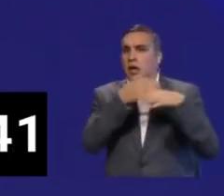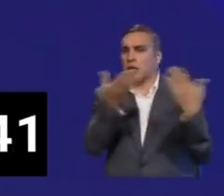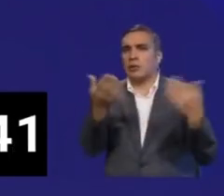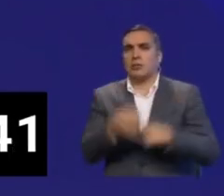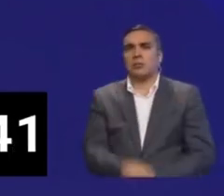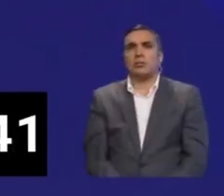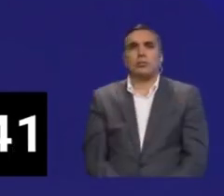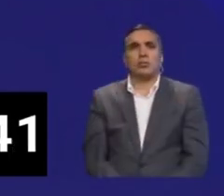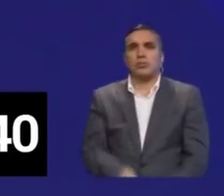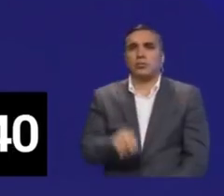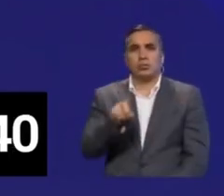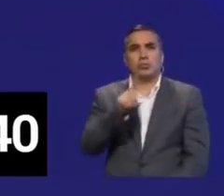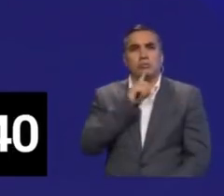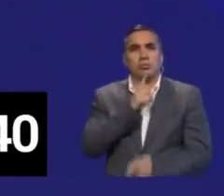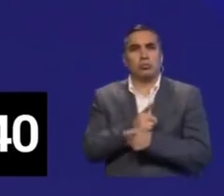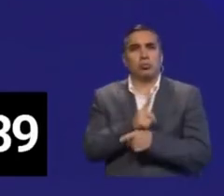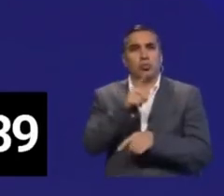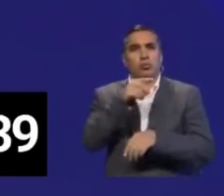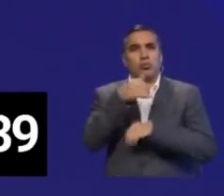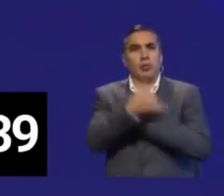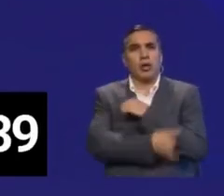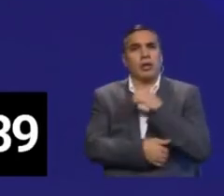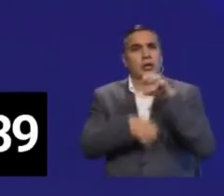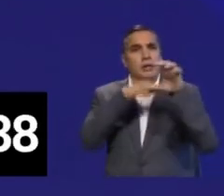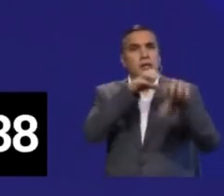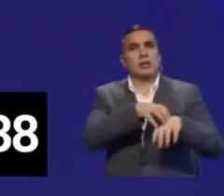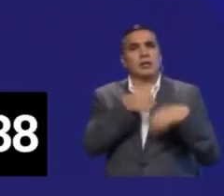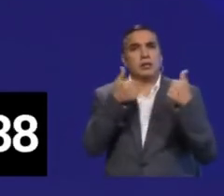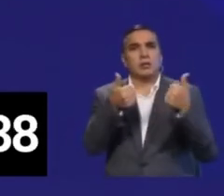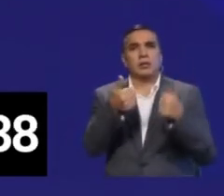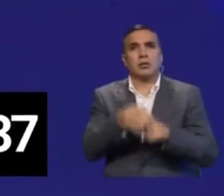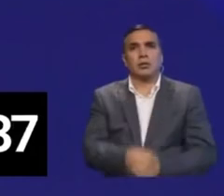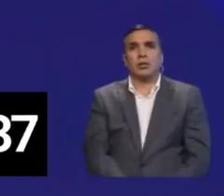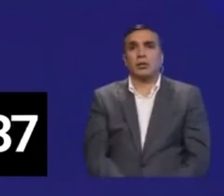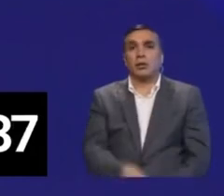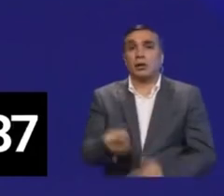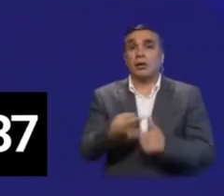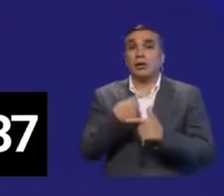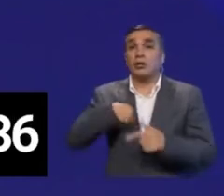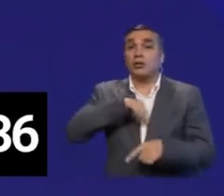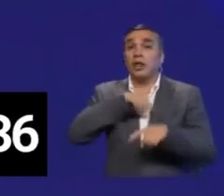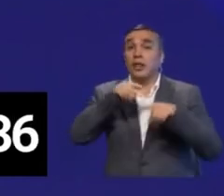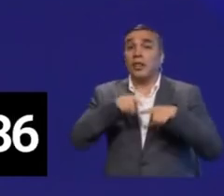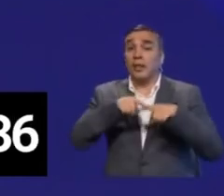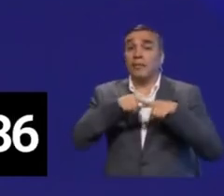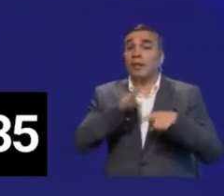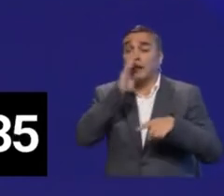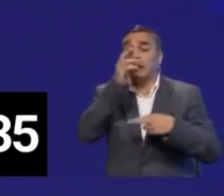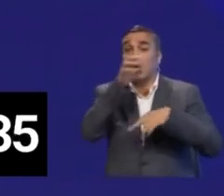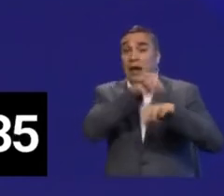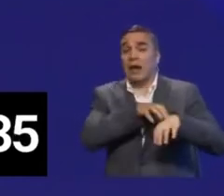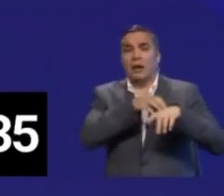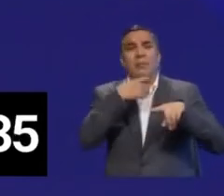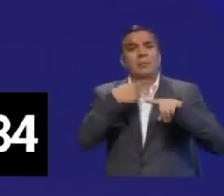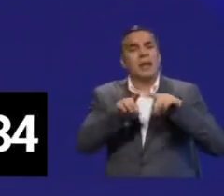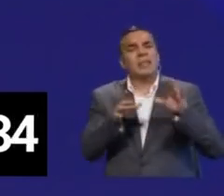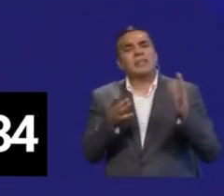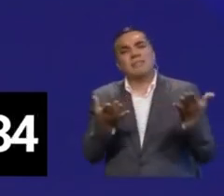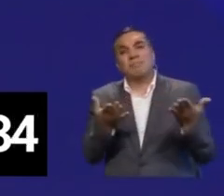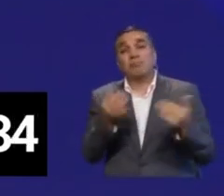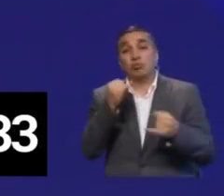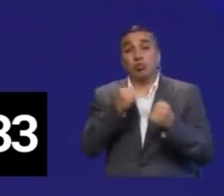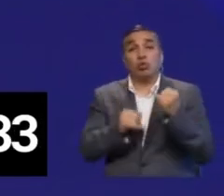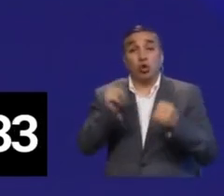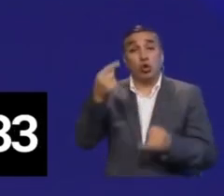ha sido más que un país agrícola. De eso dependíamos. Pero desventajosamente los